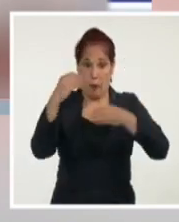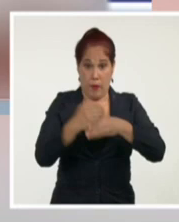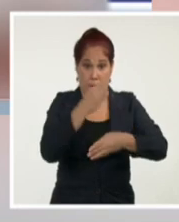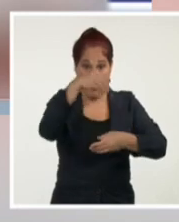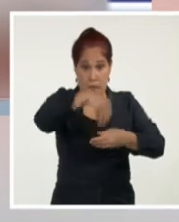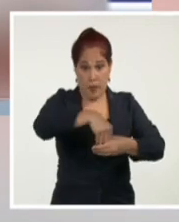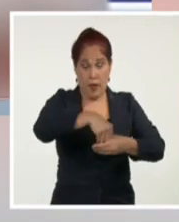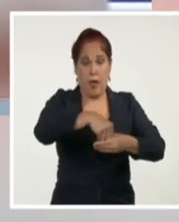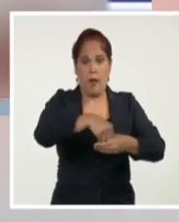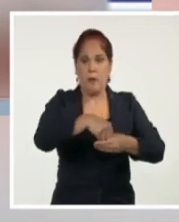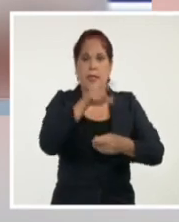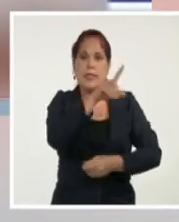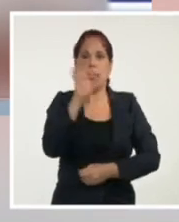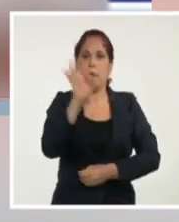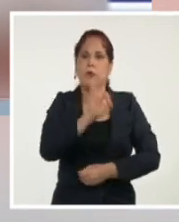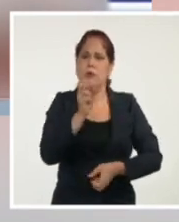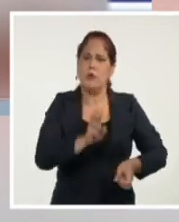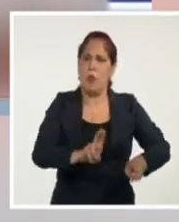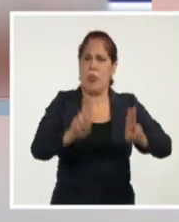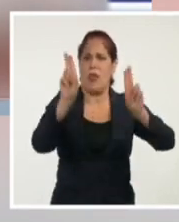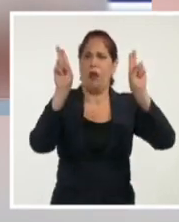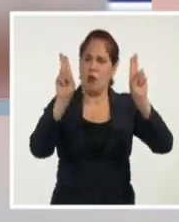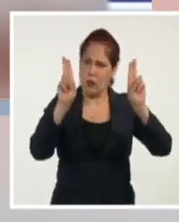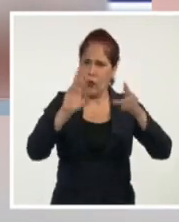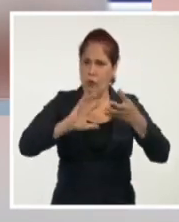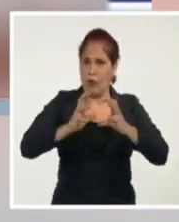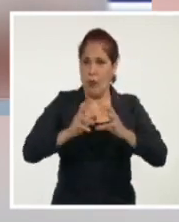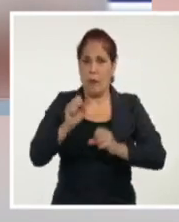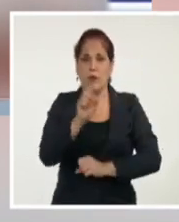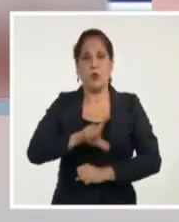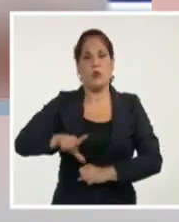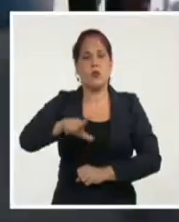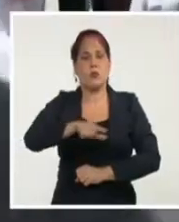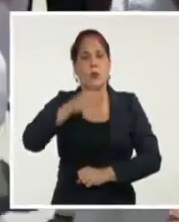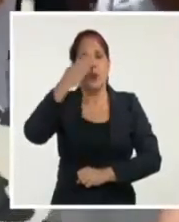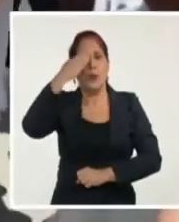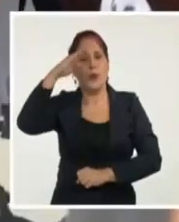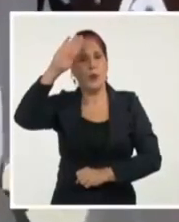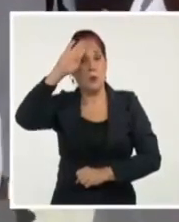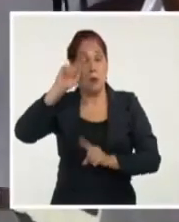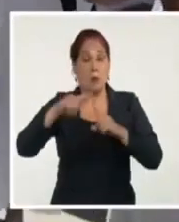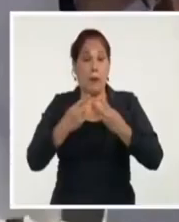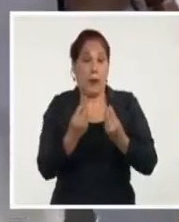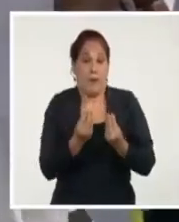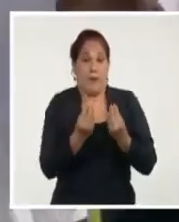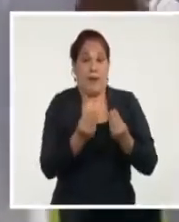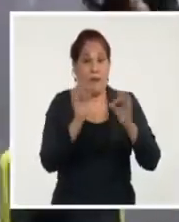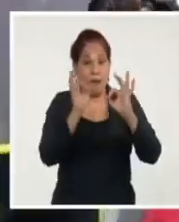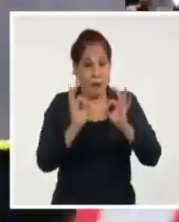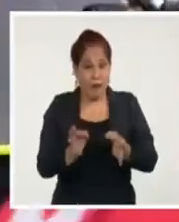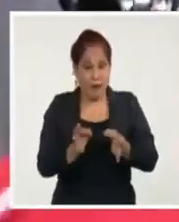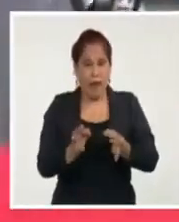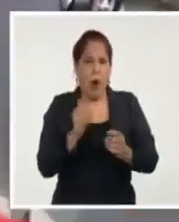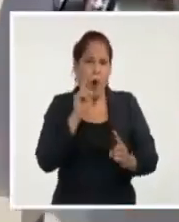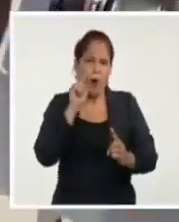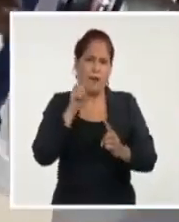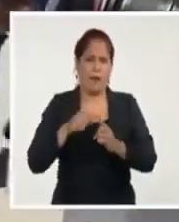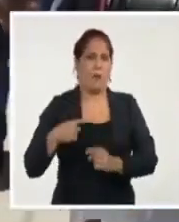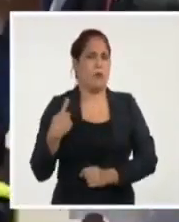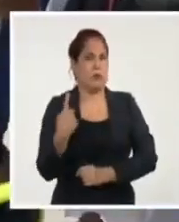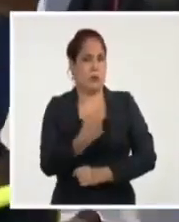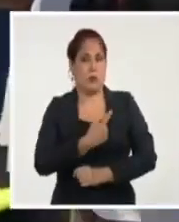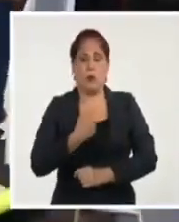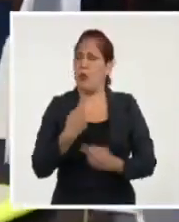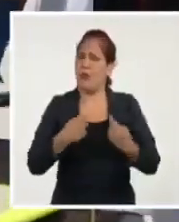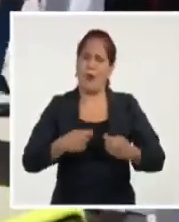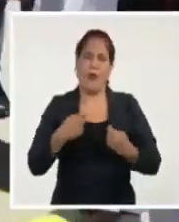esté 100% de acuerdo con el sistema social cubano, pero el apego a la verdad y la objetividad no